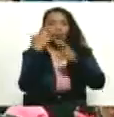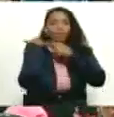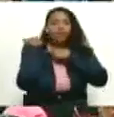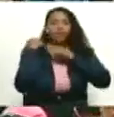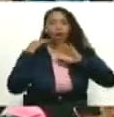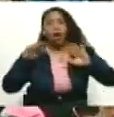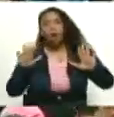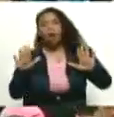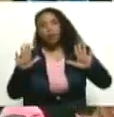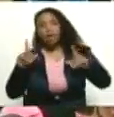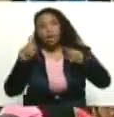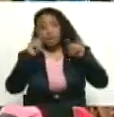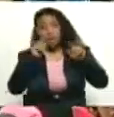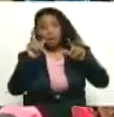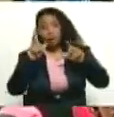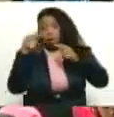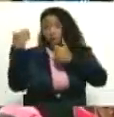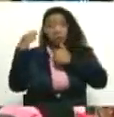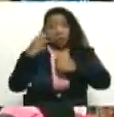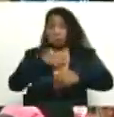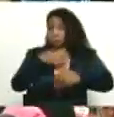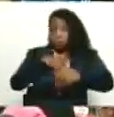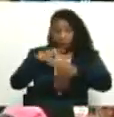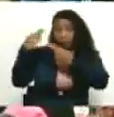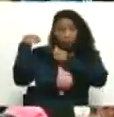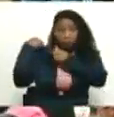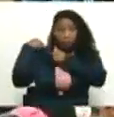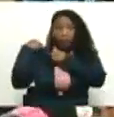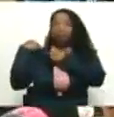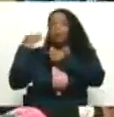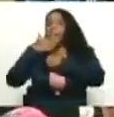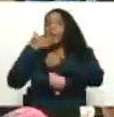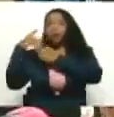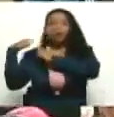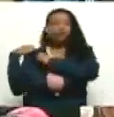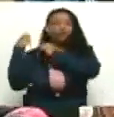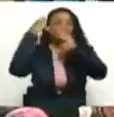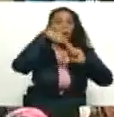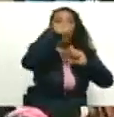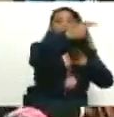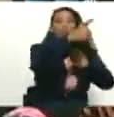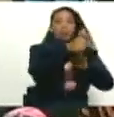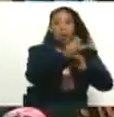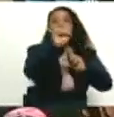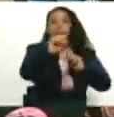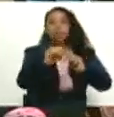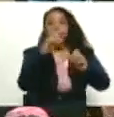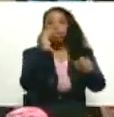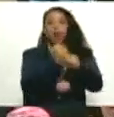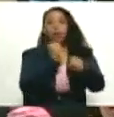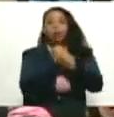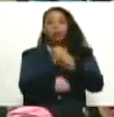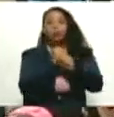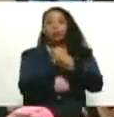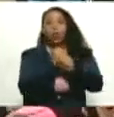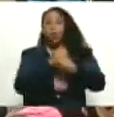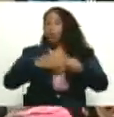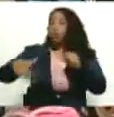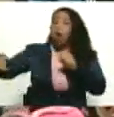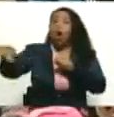Y que le des espacio a alguien que sí esté dispuesto a ayudar al pueblo. Esta revolución la vamos a hacer todos